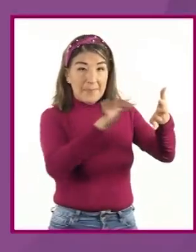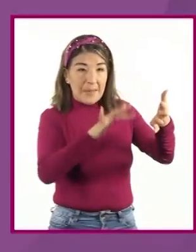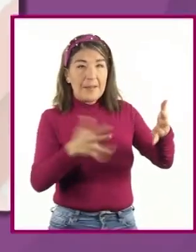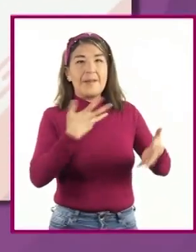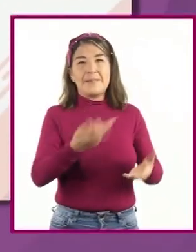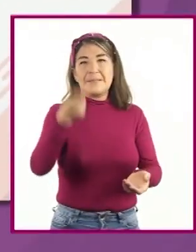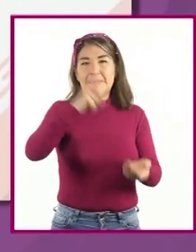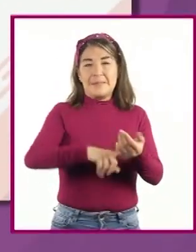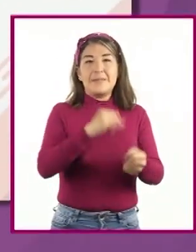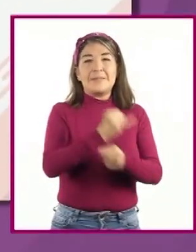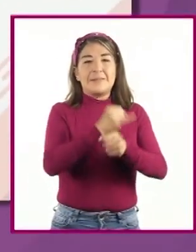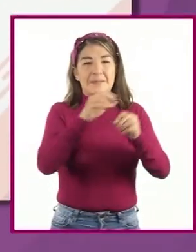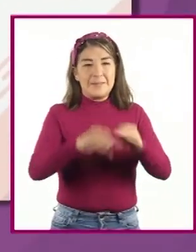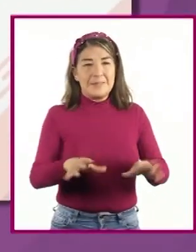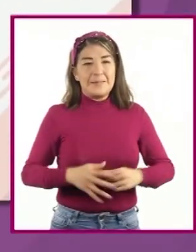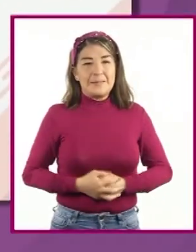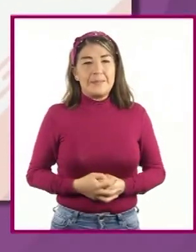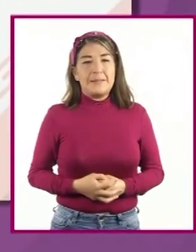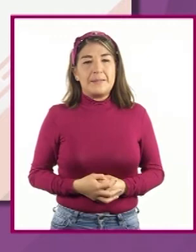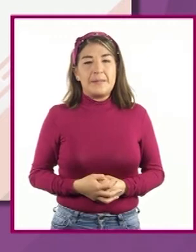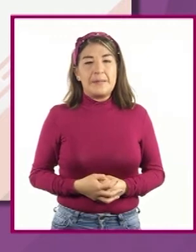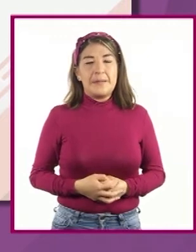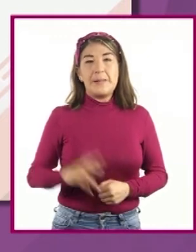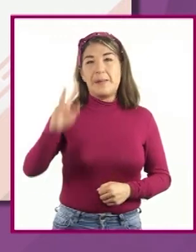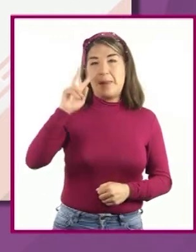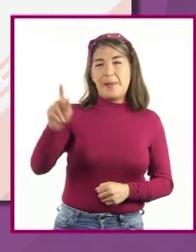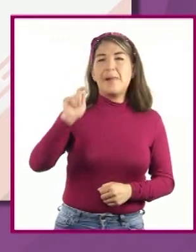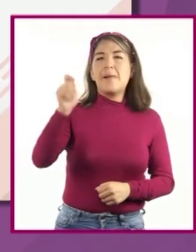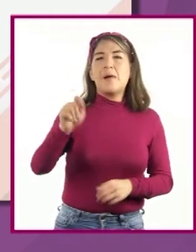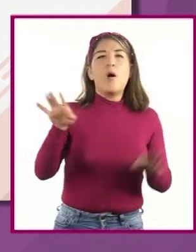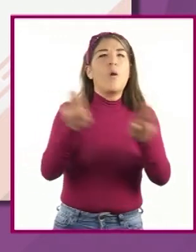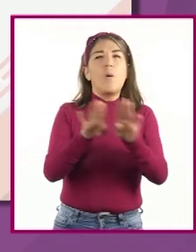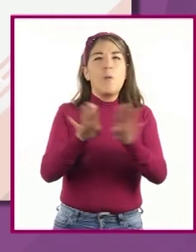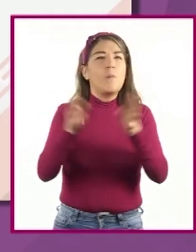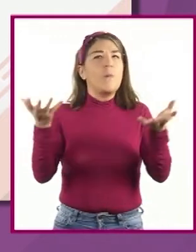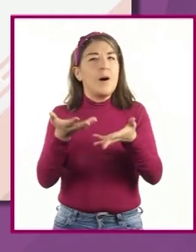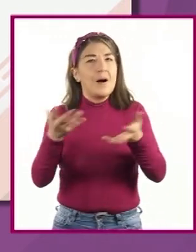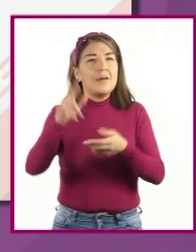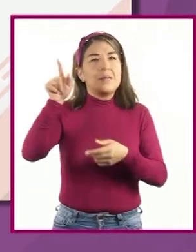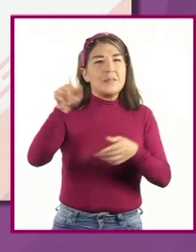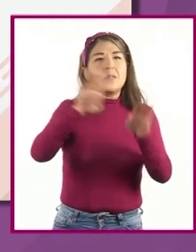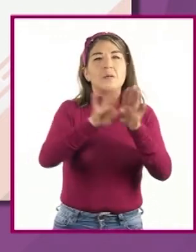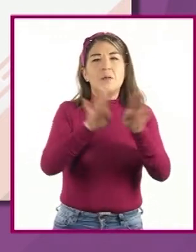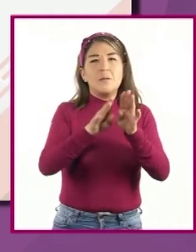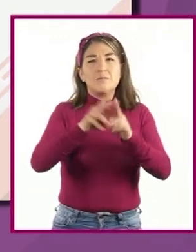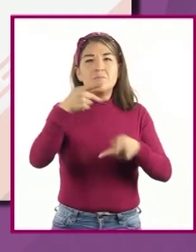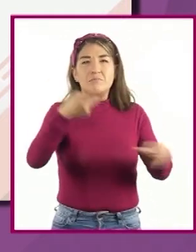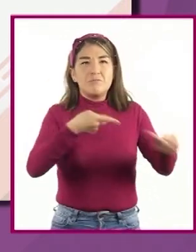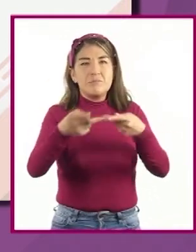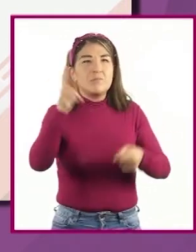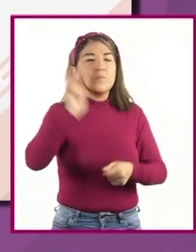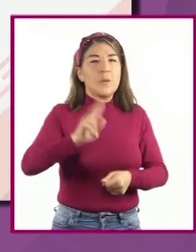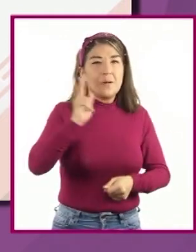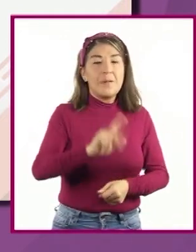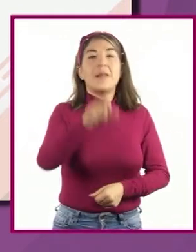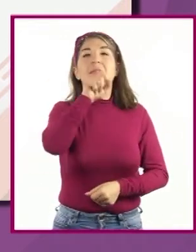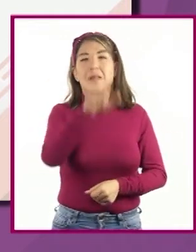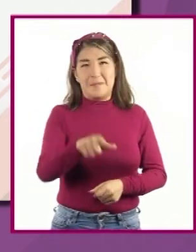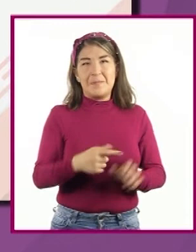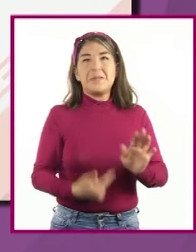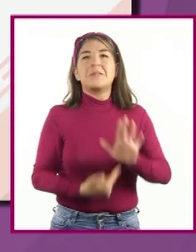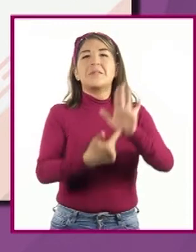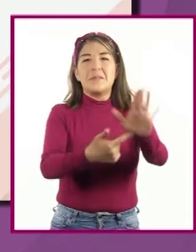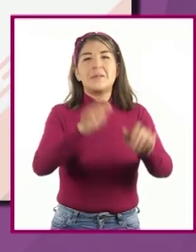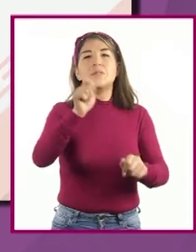información. En este caso, donde se detalla cómo se llevó a cabo un proceso experimental. También se mencionan